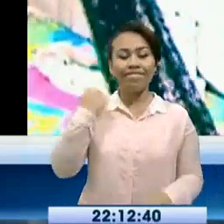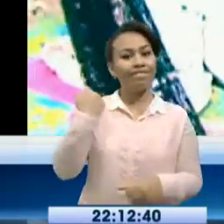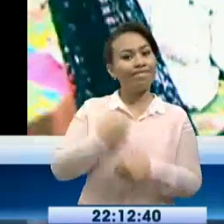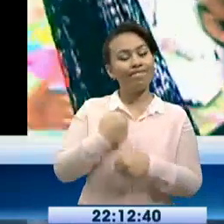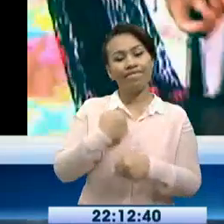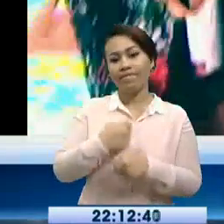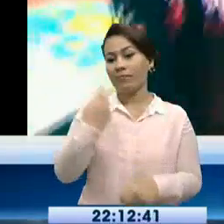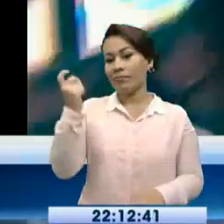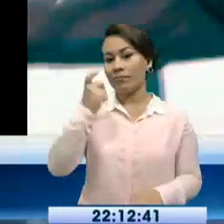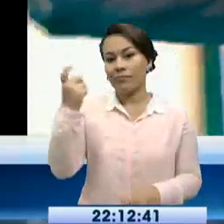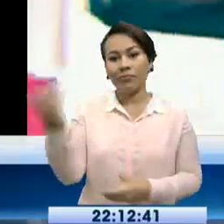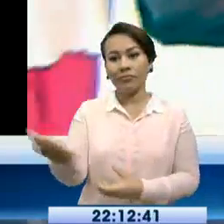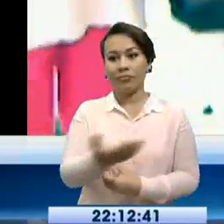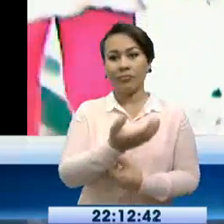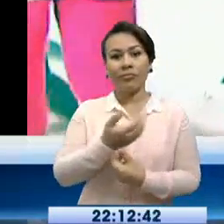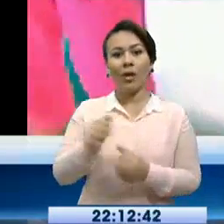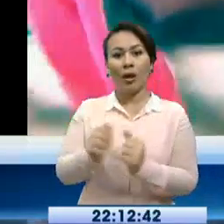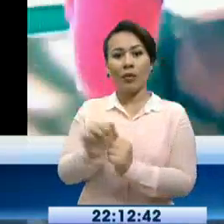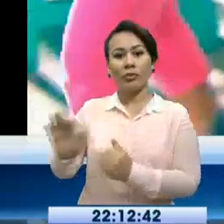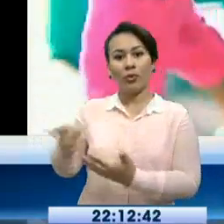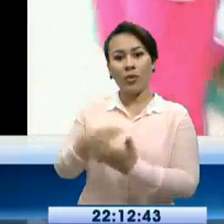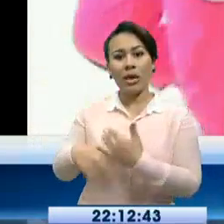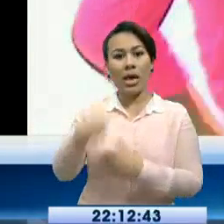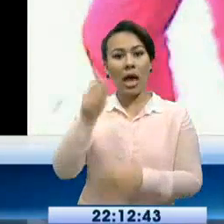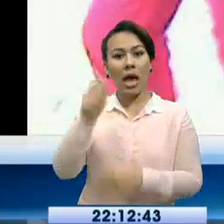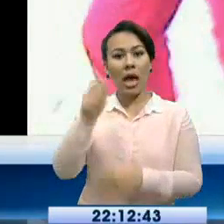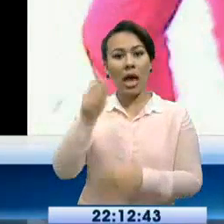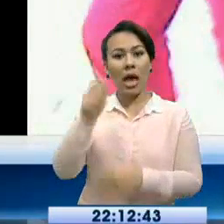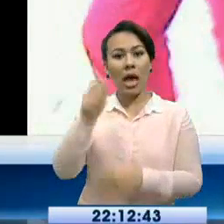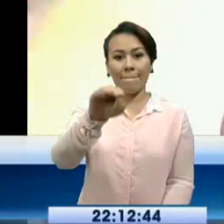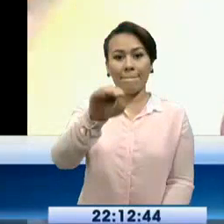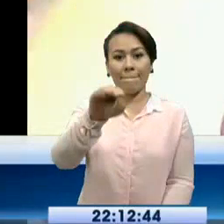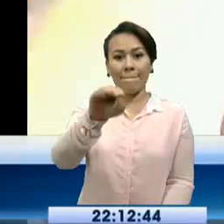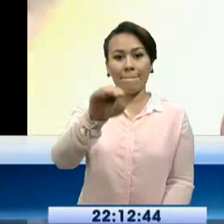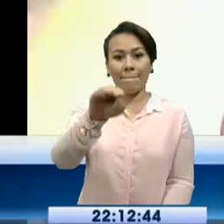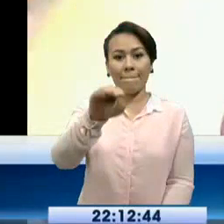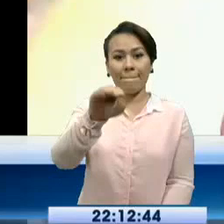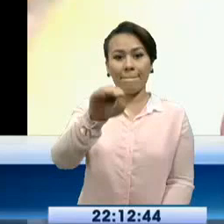con tyra y sus mayor anchas